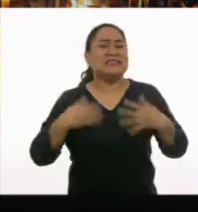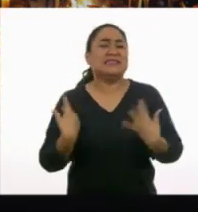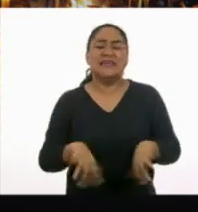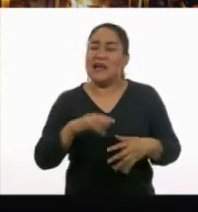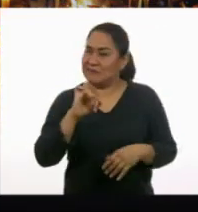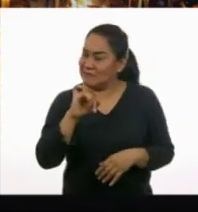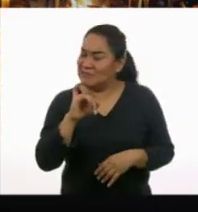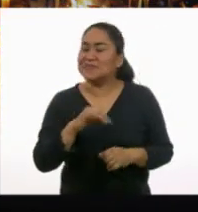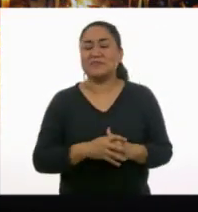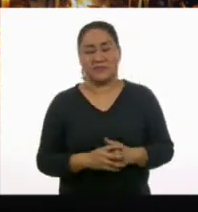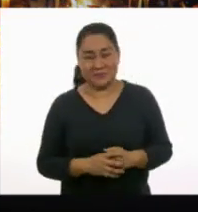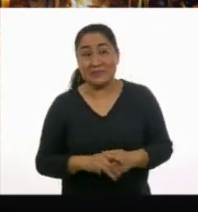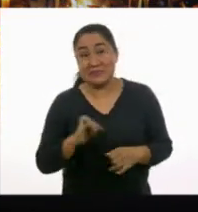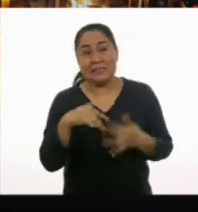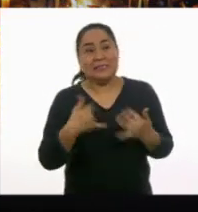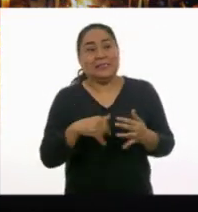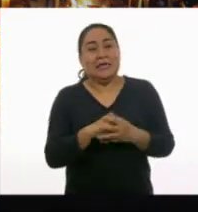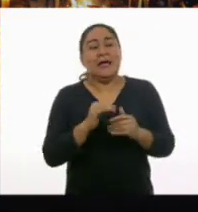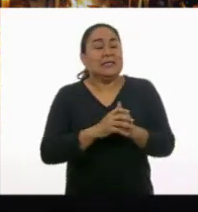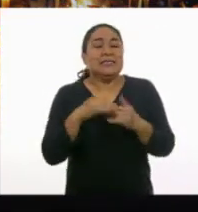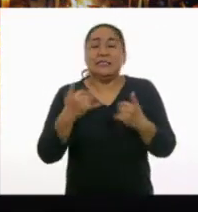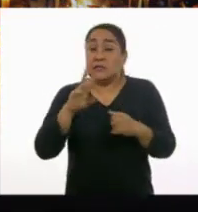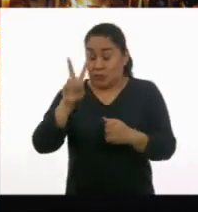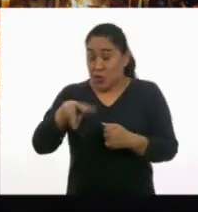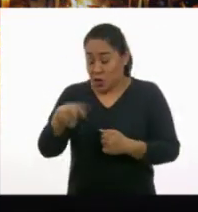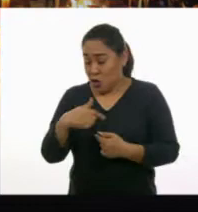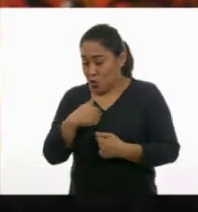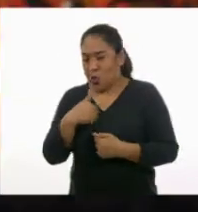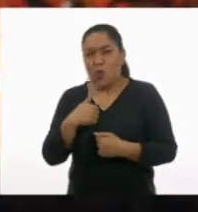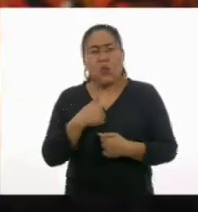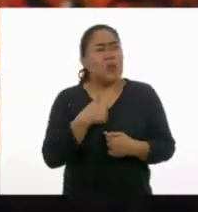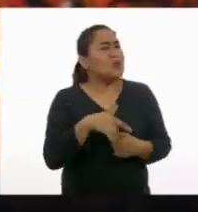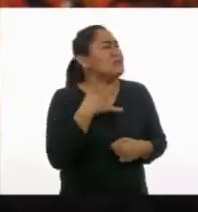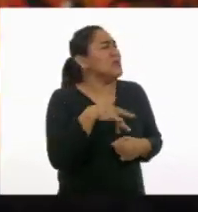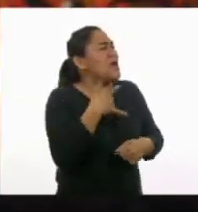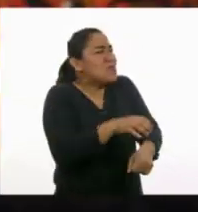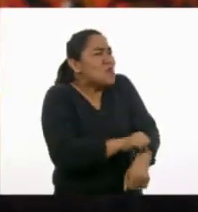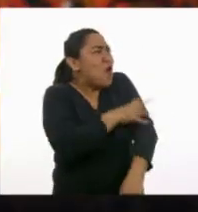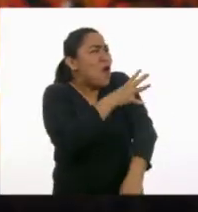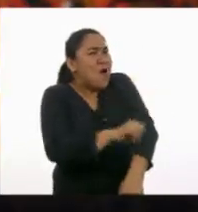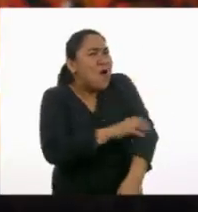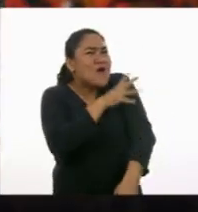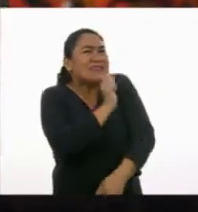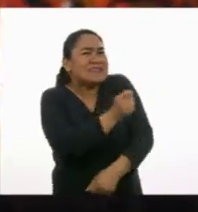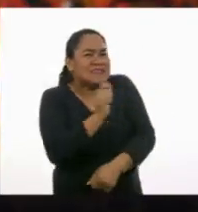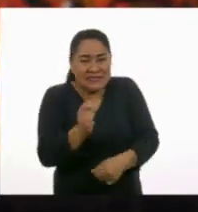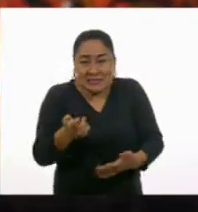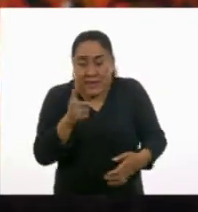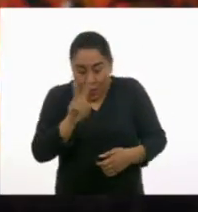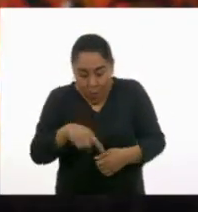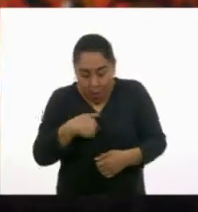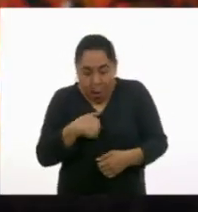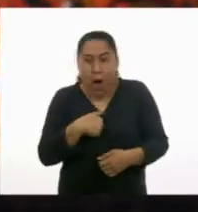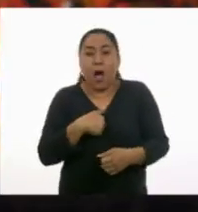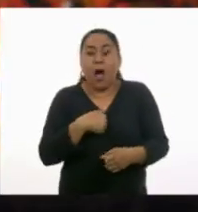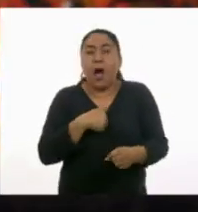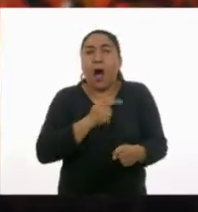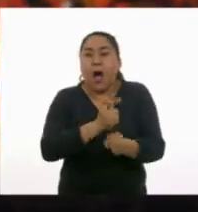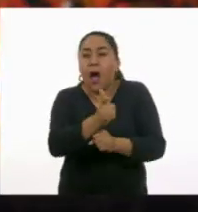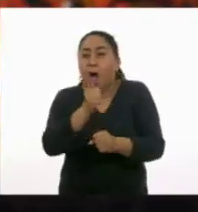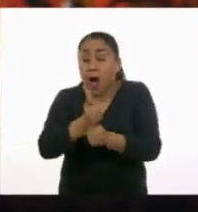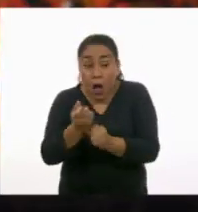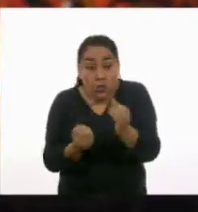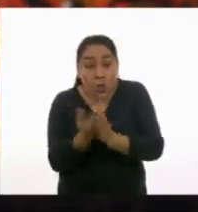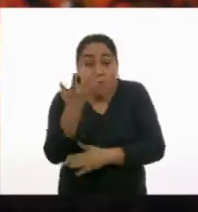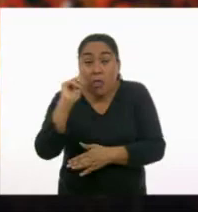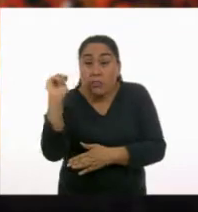no, tal, verdad? Sí, ay, ay, ay, ay, hija. Yo la verdad es que me emociona toda esta situación y ahora, pues yo ya aprendí las nuevas tecnologías.